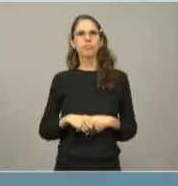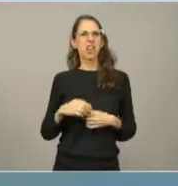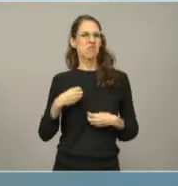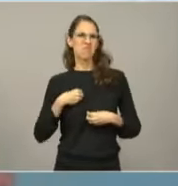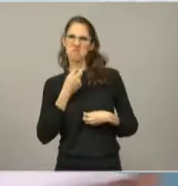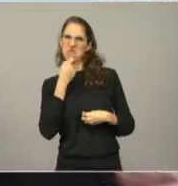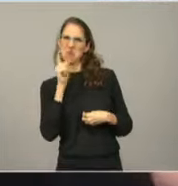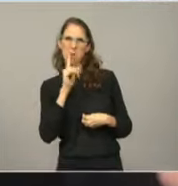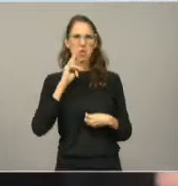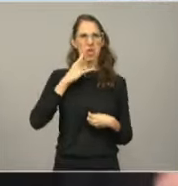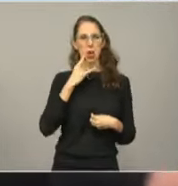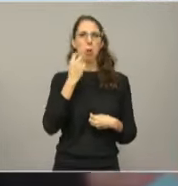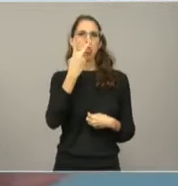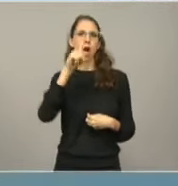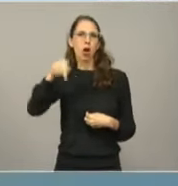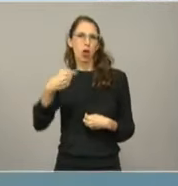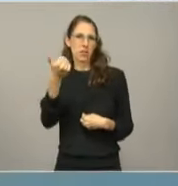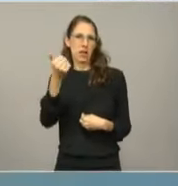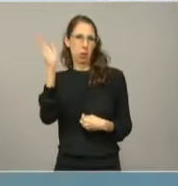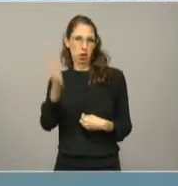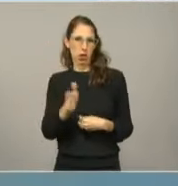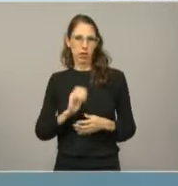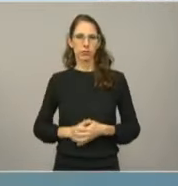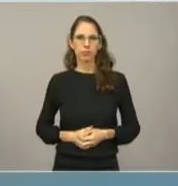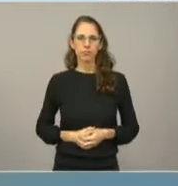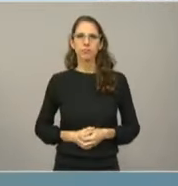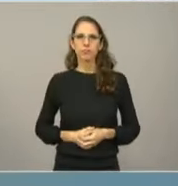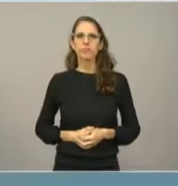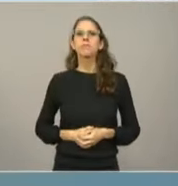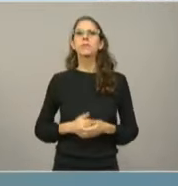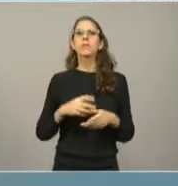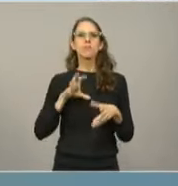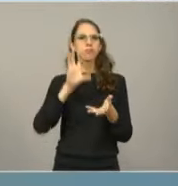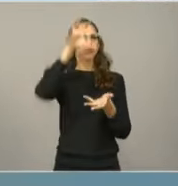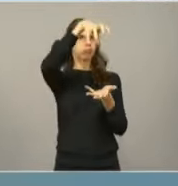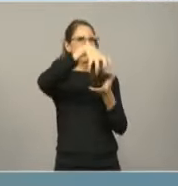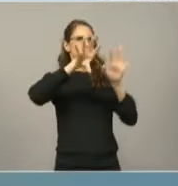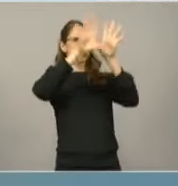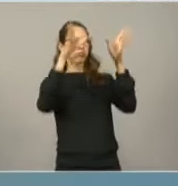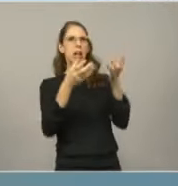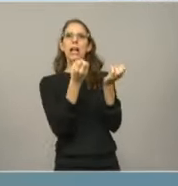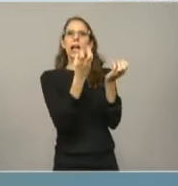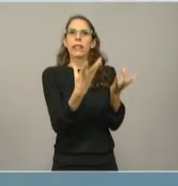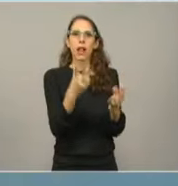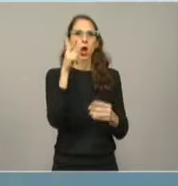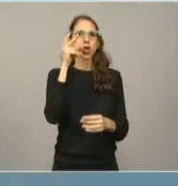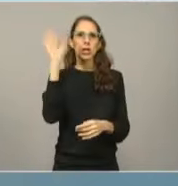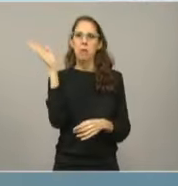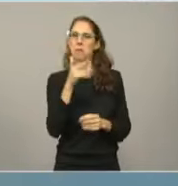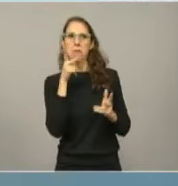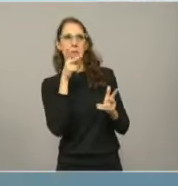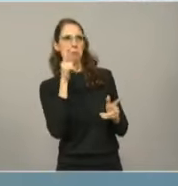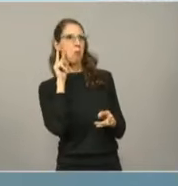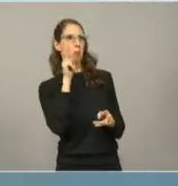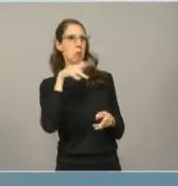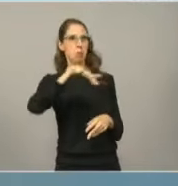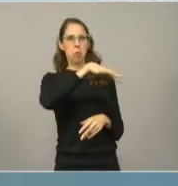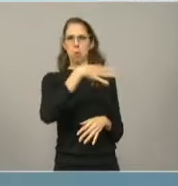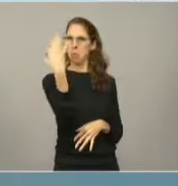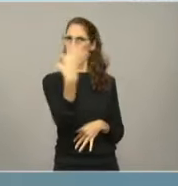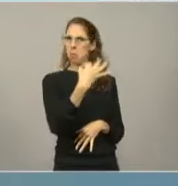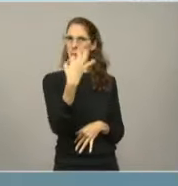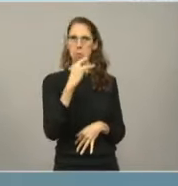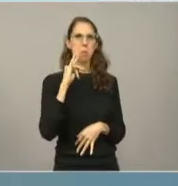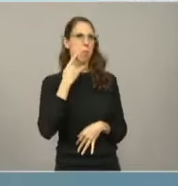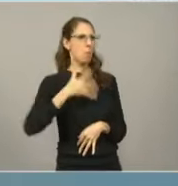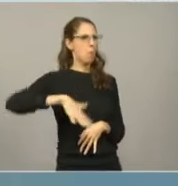2,6 por. y respecto de las instalaciones también vemos que más del 80% Está conforme